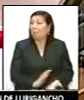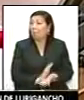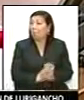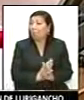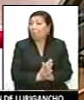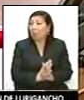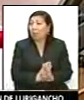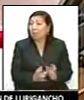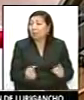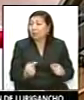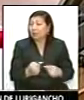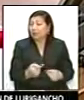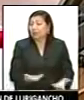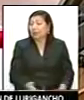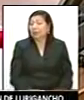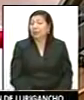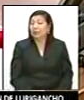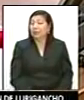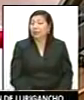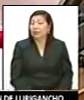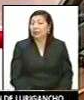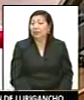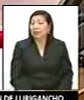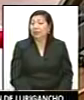contra de que se insista